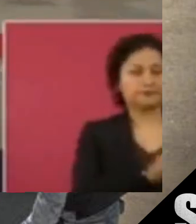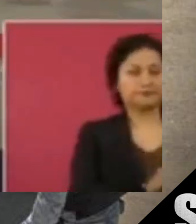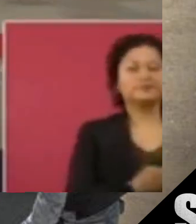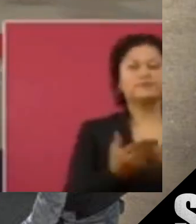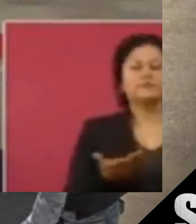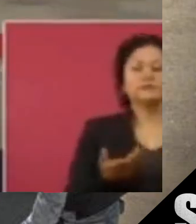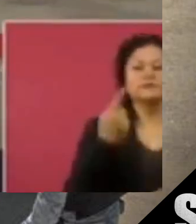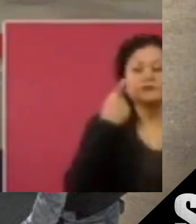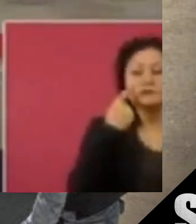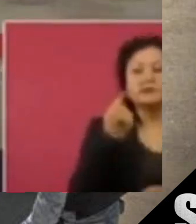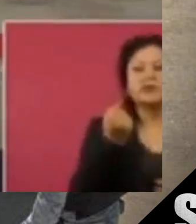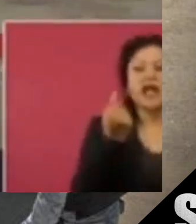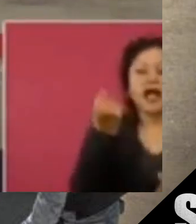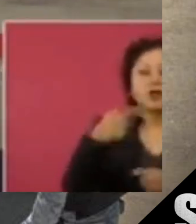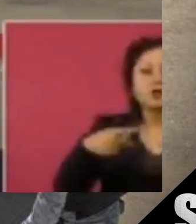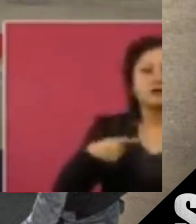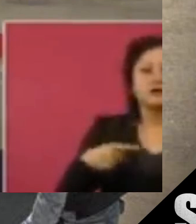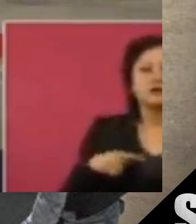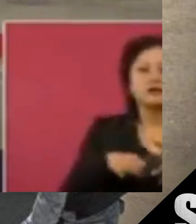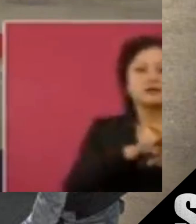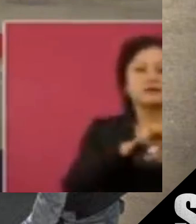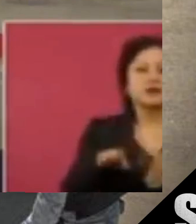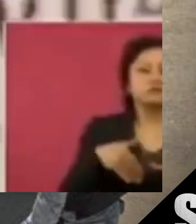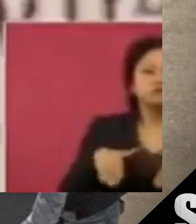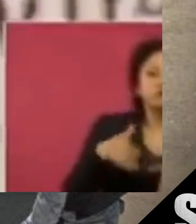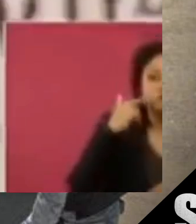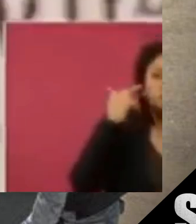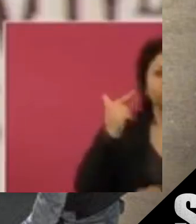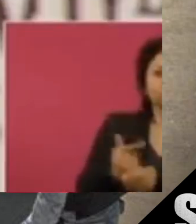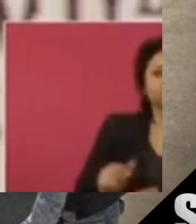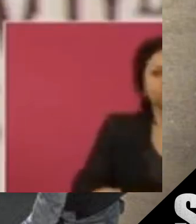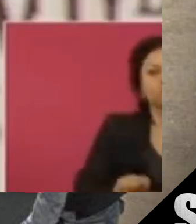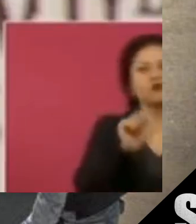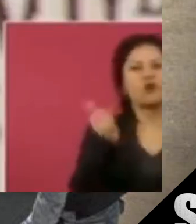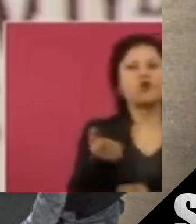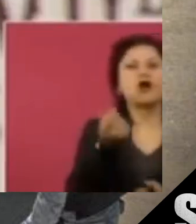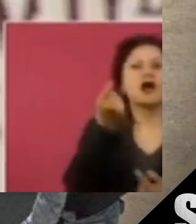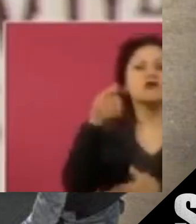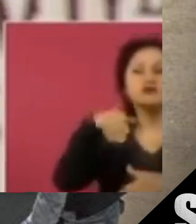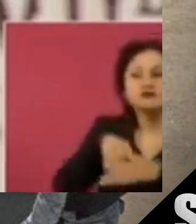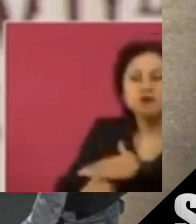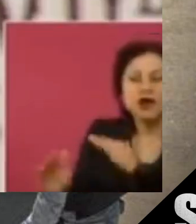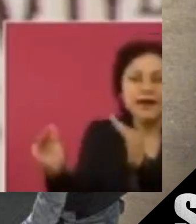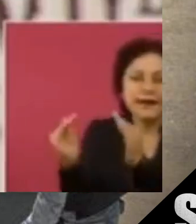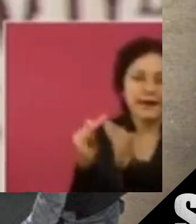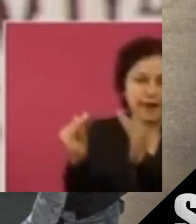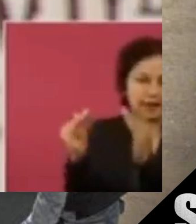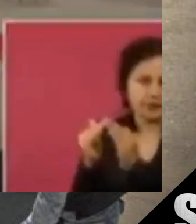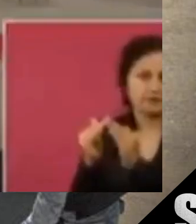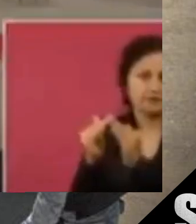encontraron algunos caminando y otros en unas instalaciones, en unas casas que estaban ahí en el